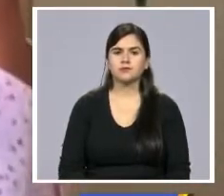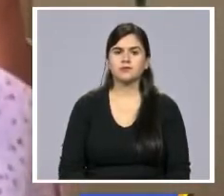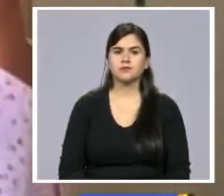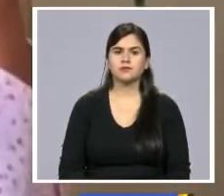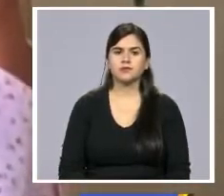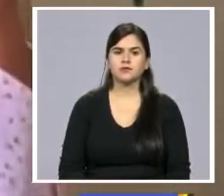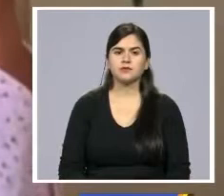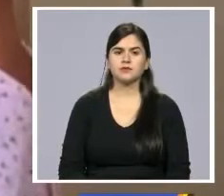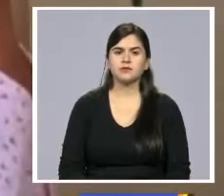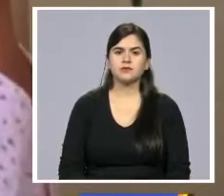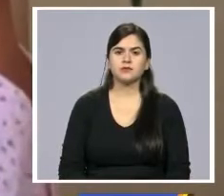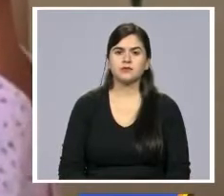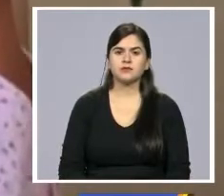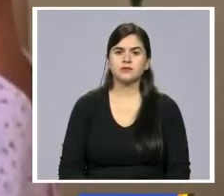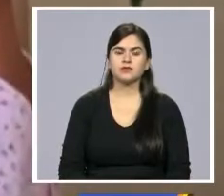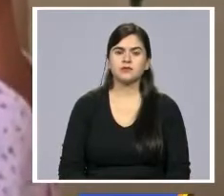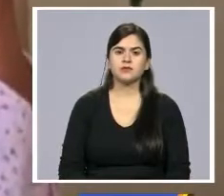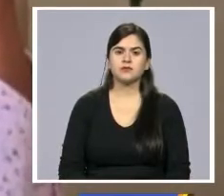se